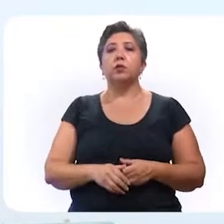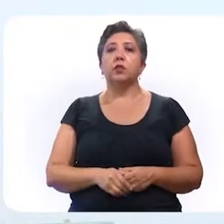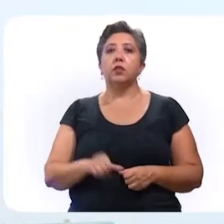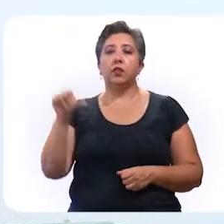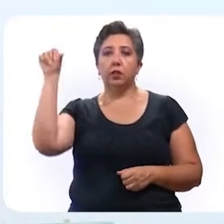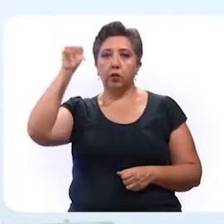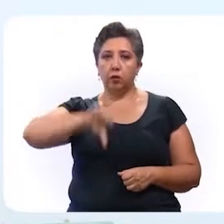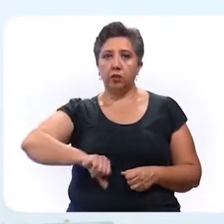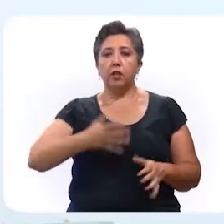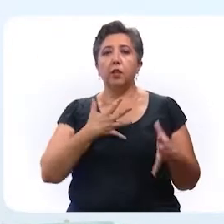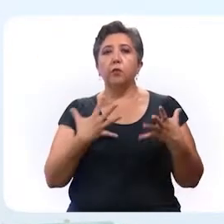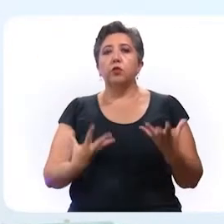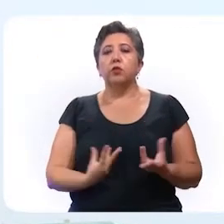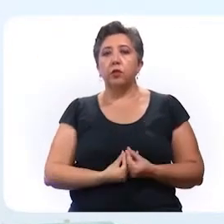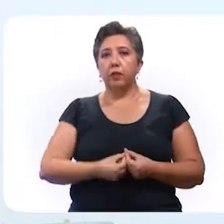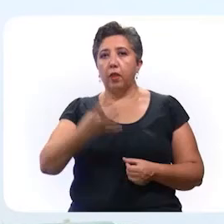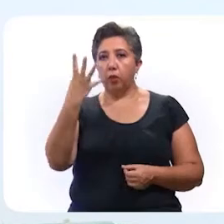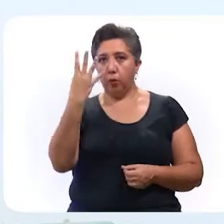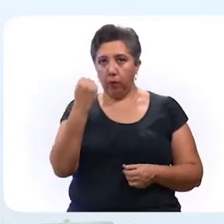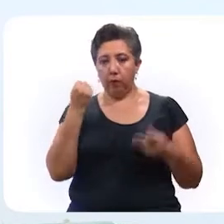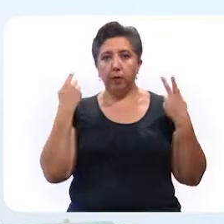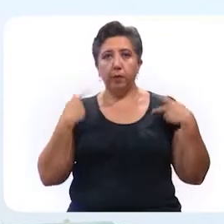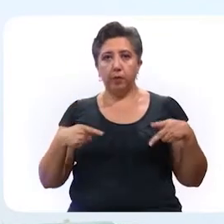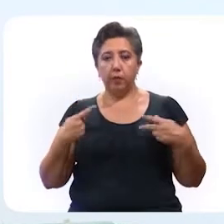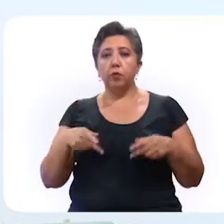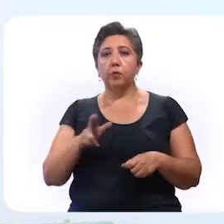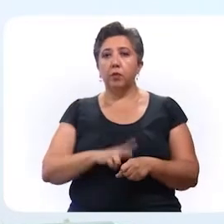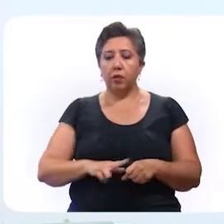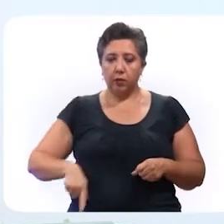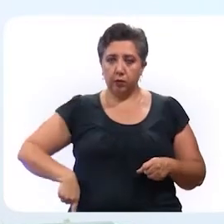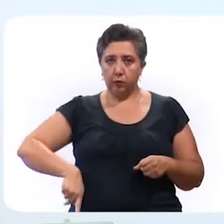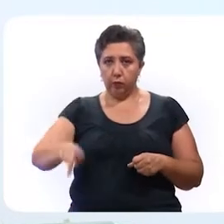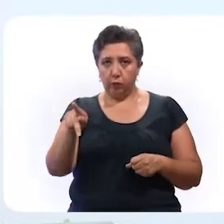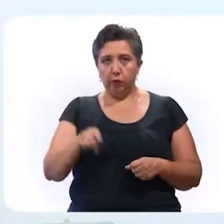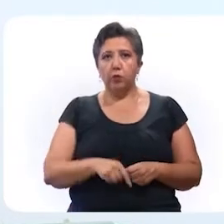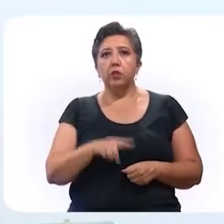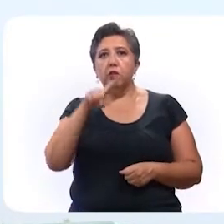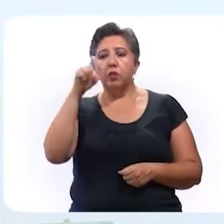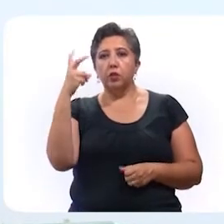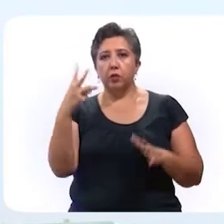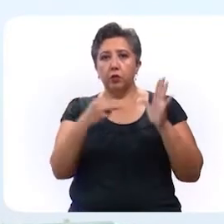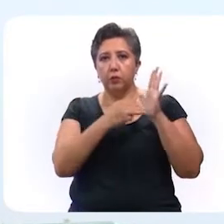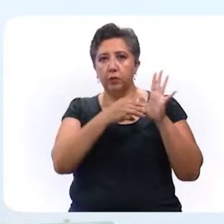ingresos diarios. El día de hoy tenemos 9 pacientes en hospitales públicos.